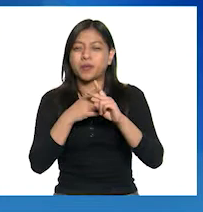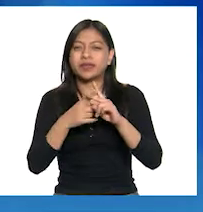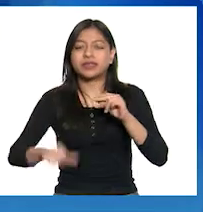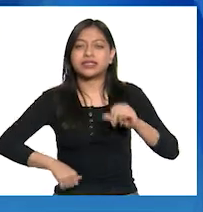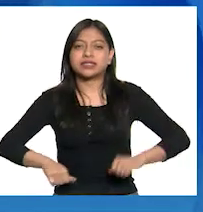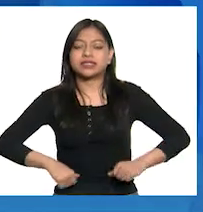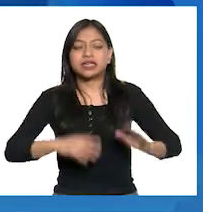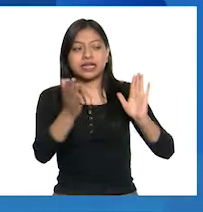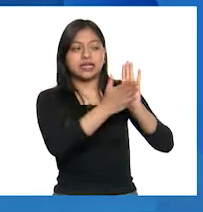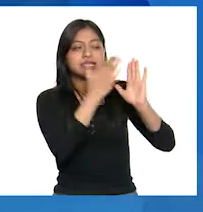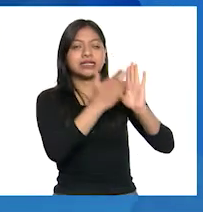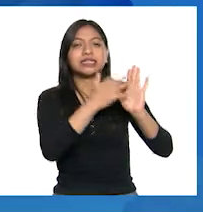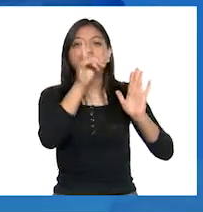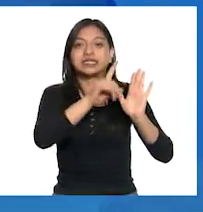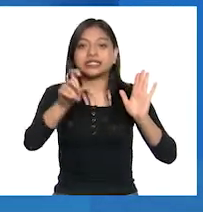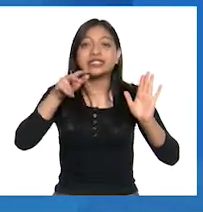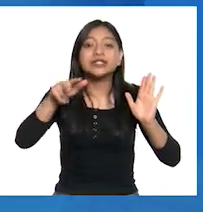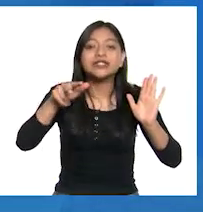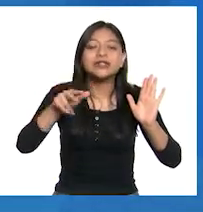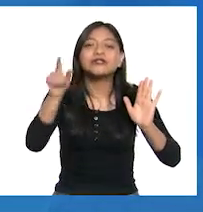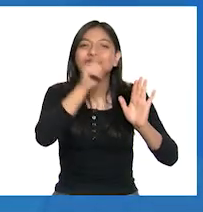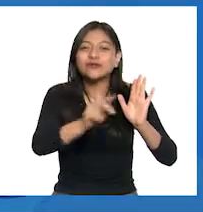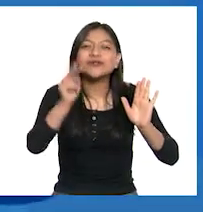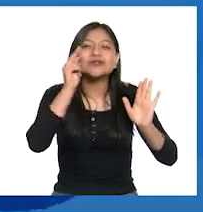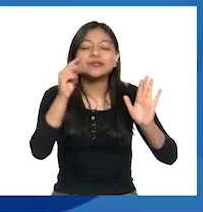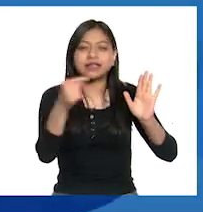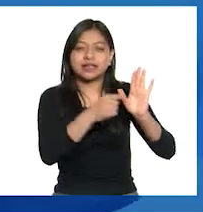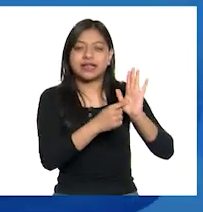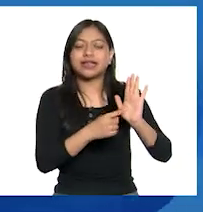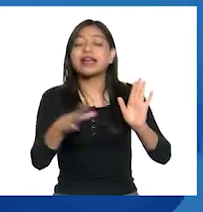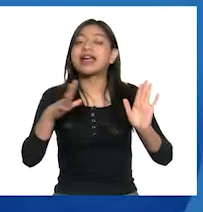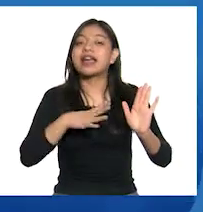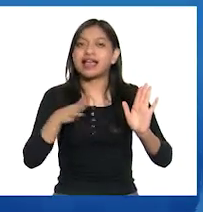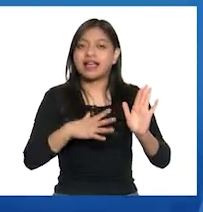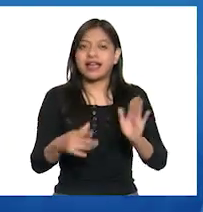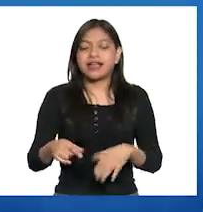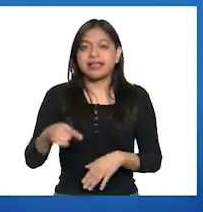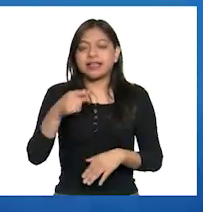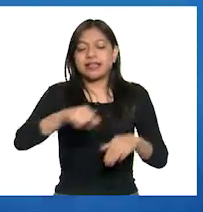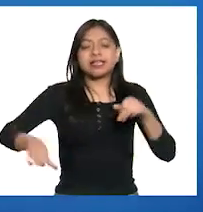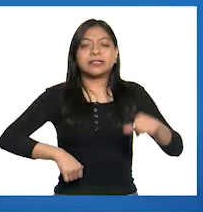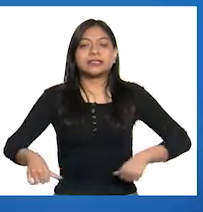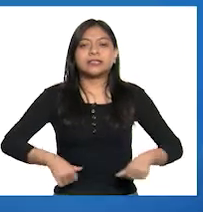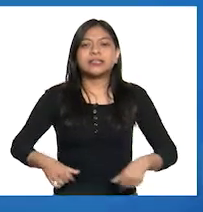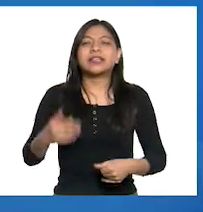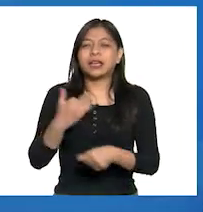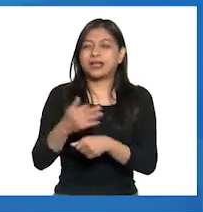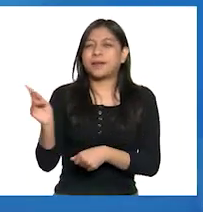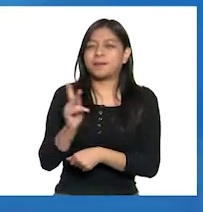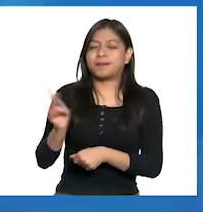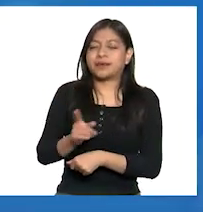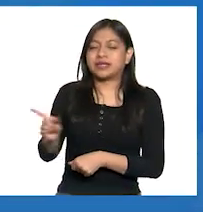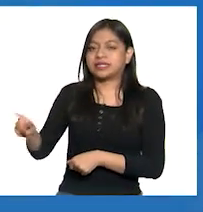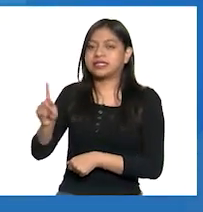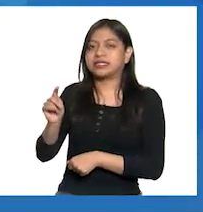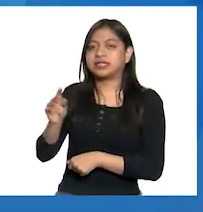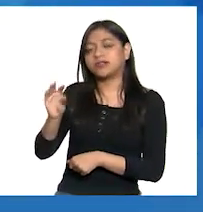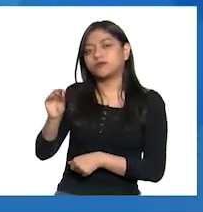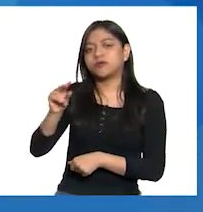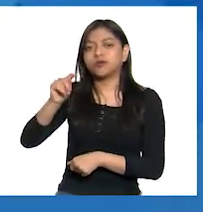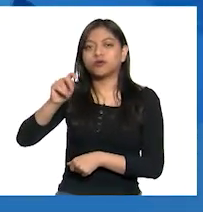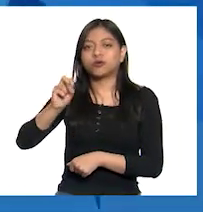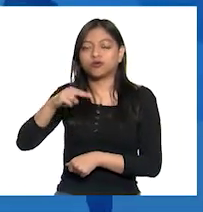página 118. Y vamos a analizar unos datos muy parecidos a lo que estuvimos haciendo con Toñito. Muy bien, Eric, tenemos la